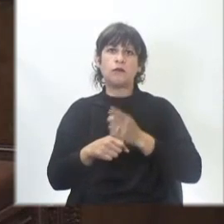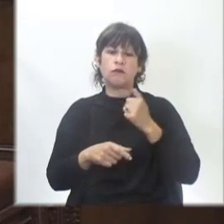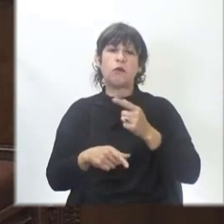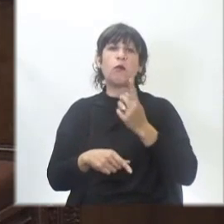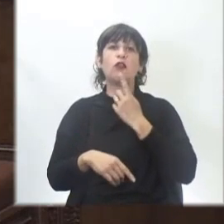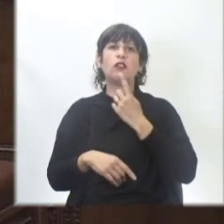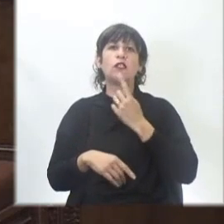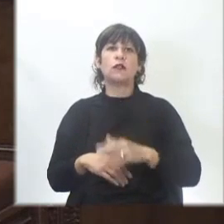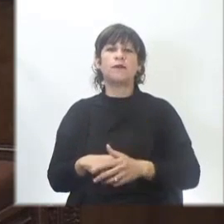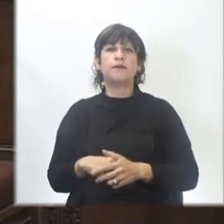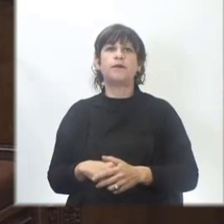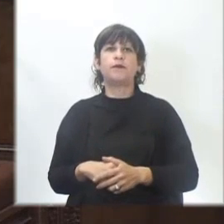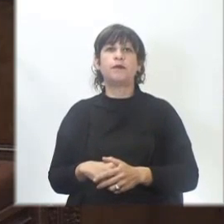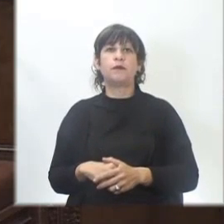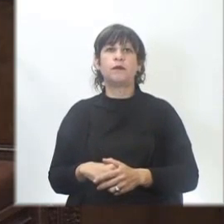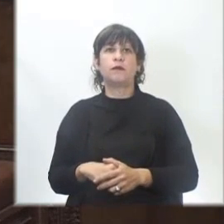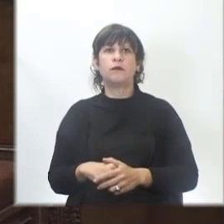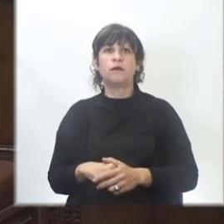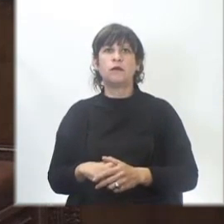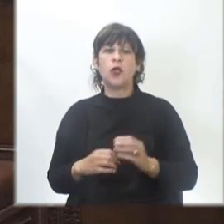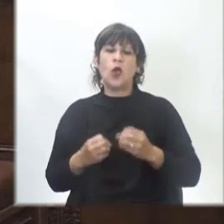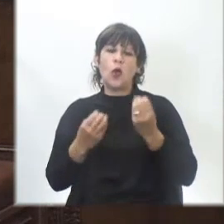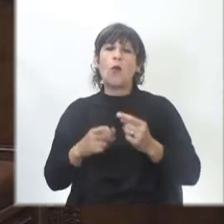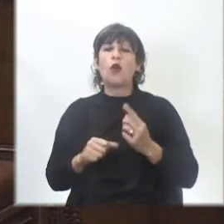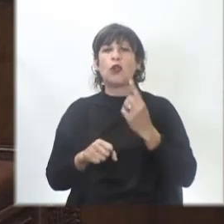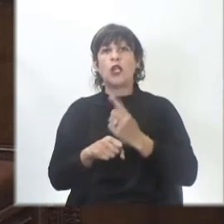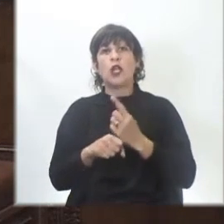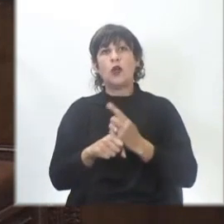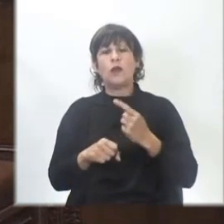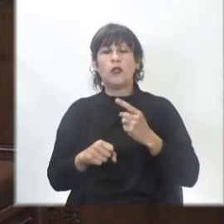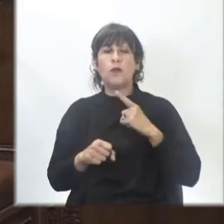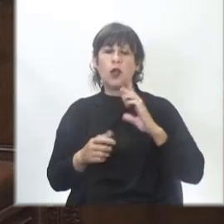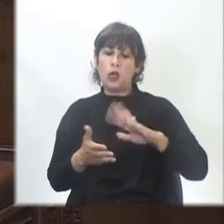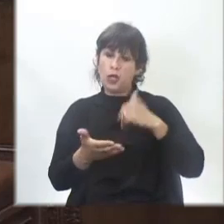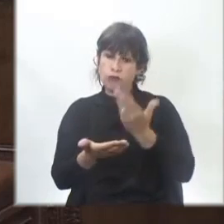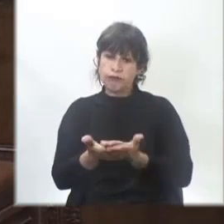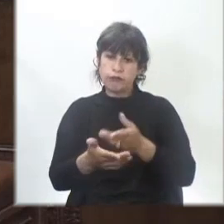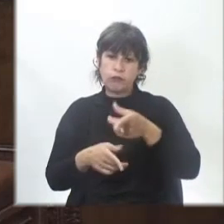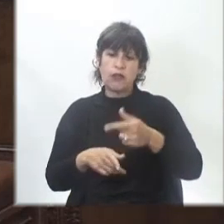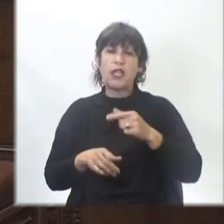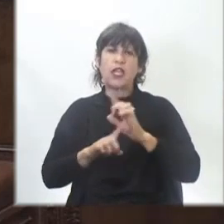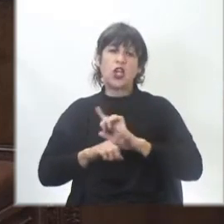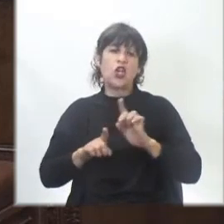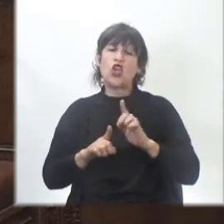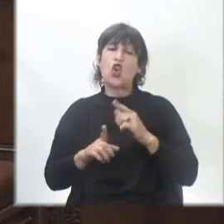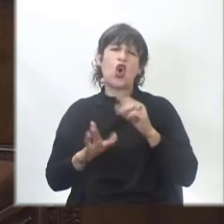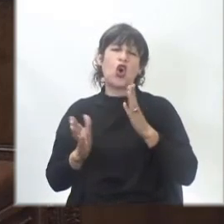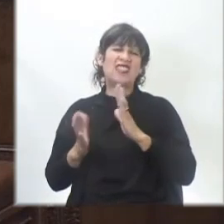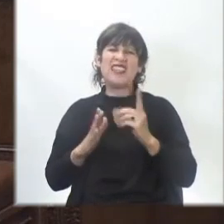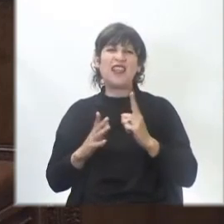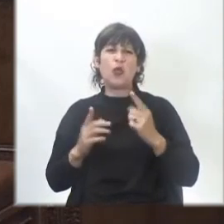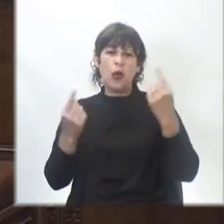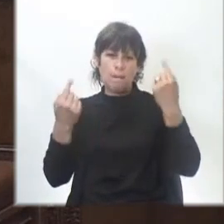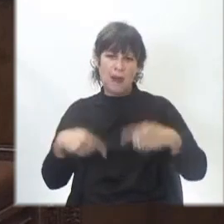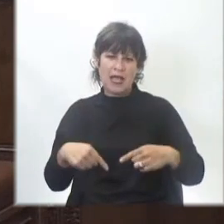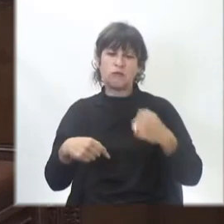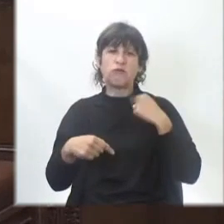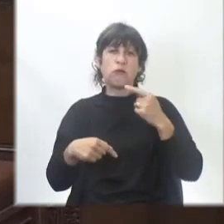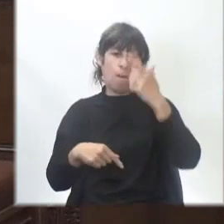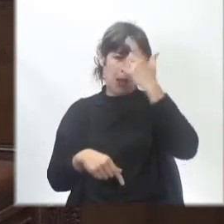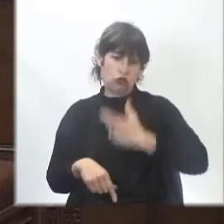política. Porque lo primero que hay que poner encima de la mesa es que esto no se trata de una interpelación